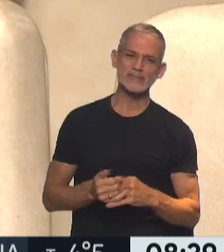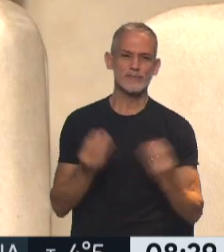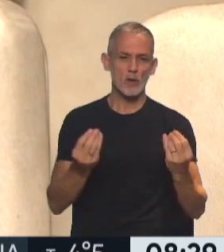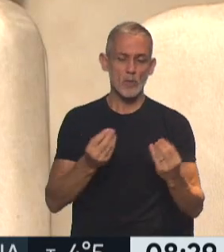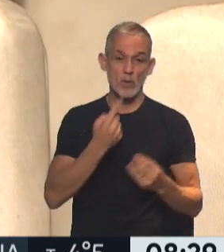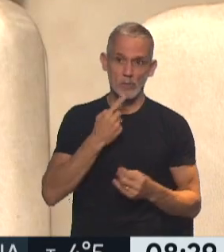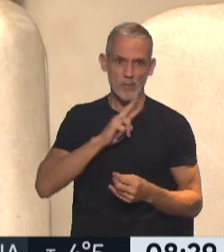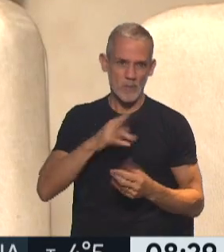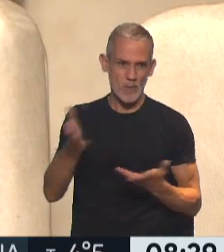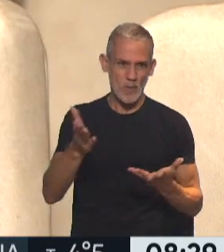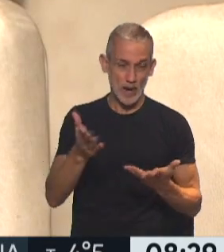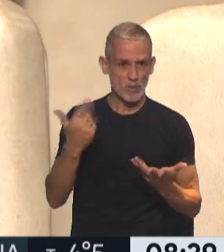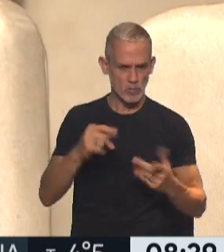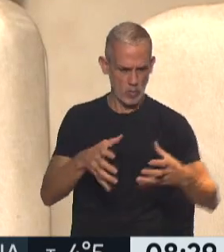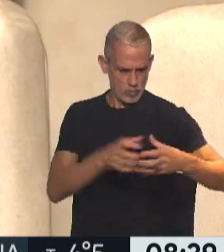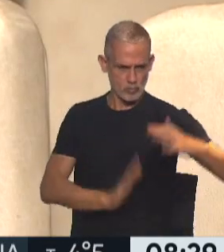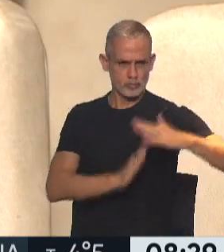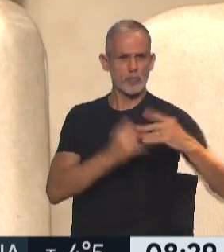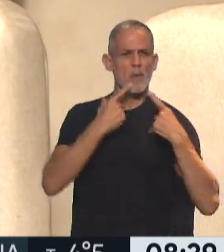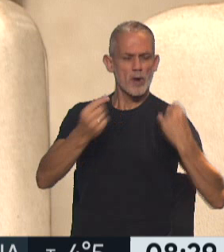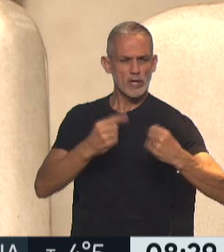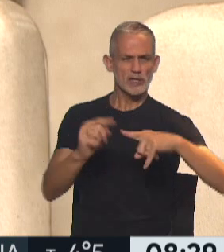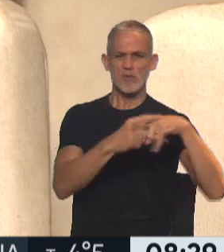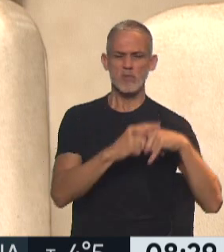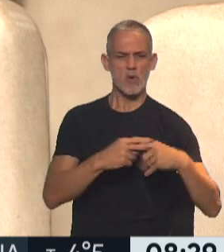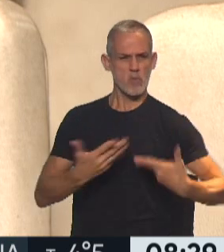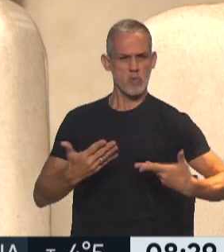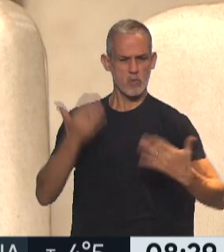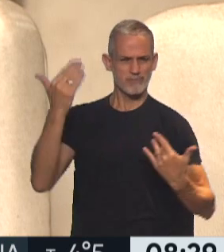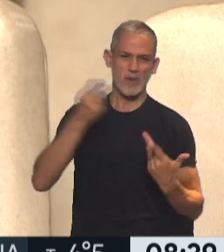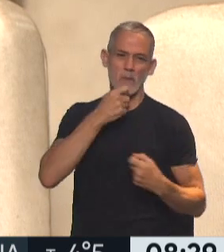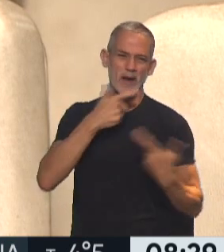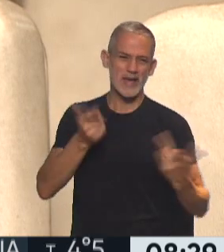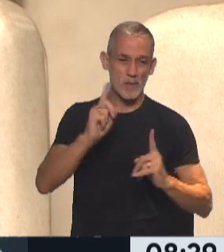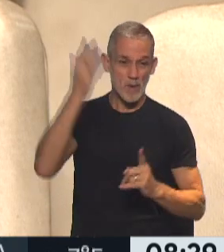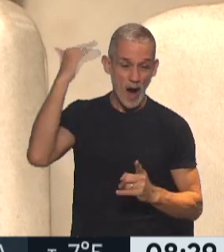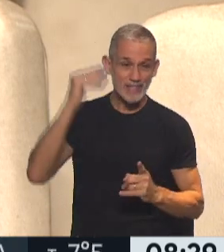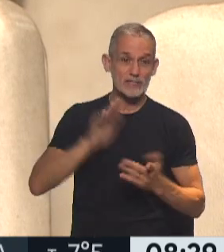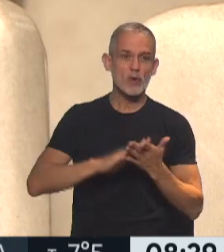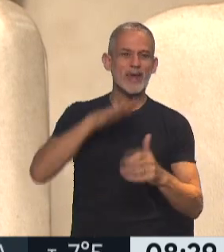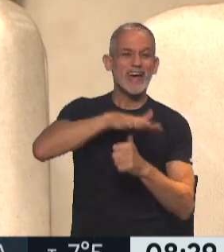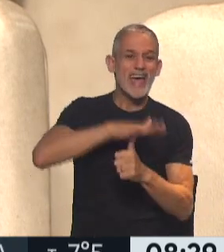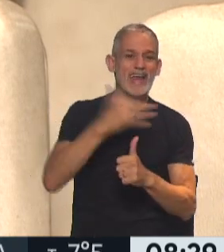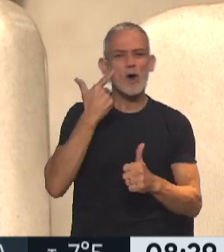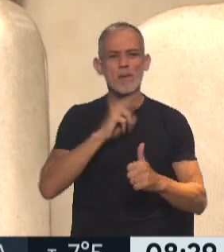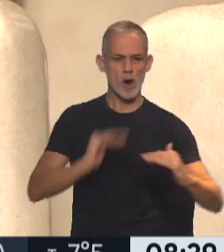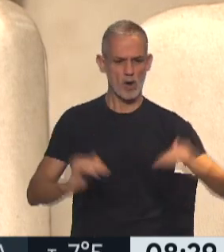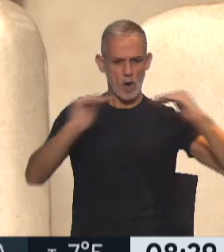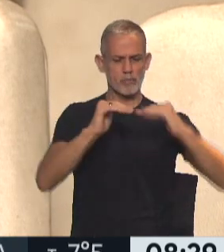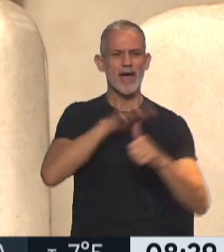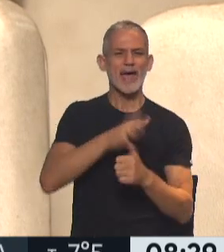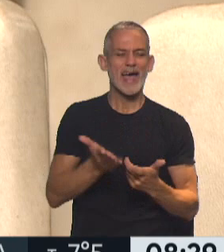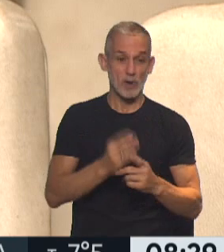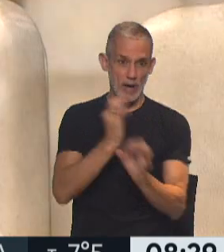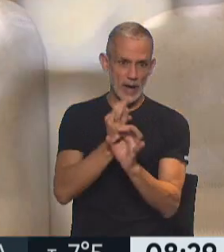estas pibas que han estado a la vanguardia en un montón de debates? Ni que hablar, por ejemplo, en la cuestión de género, todos los debates en torno a género. Las